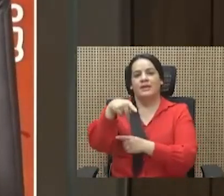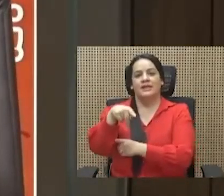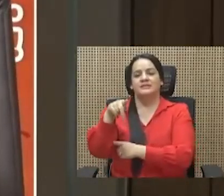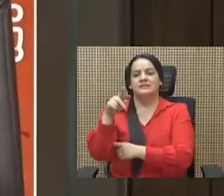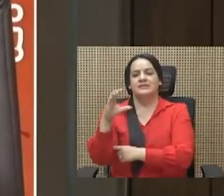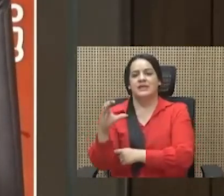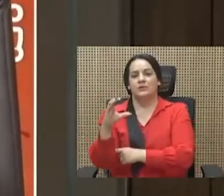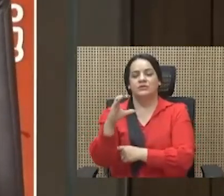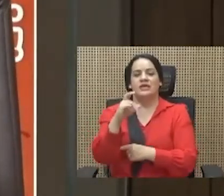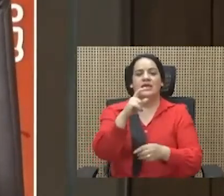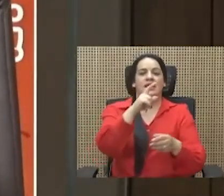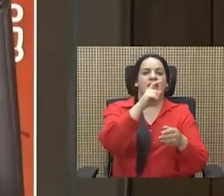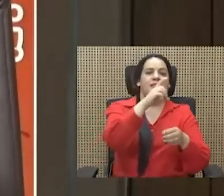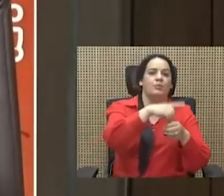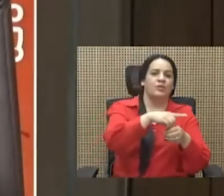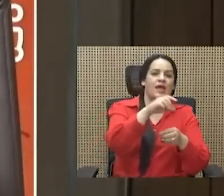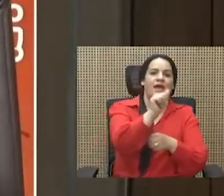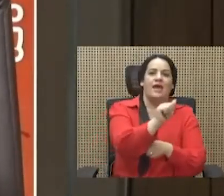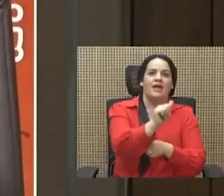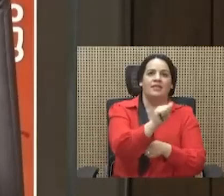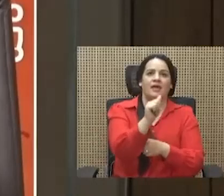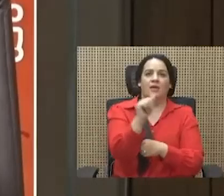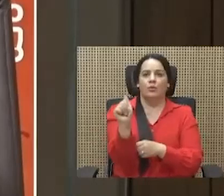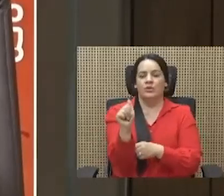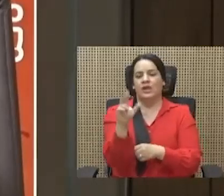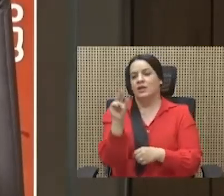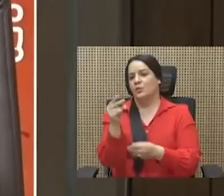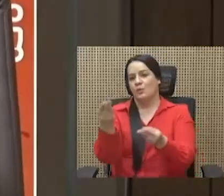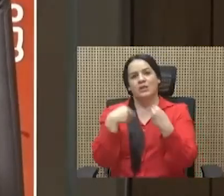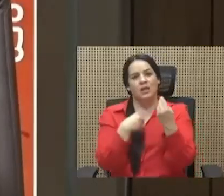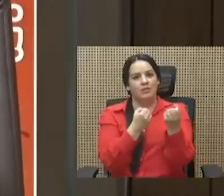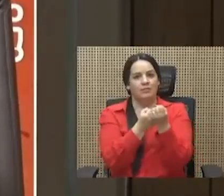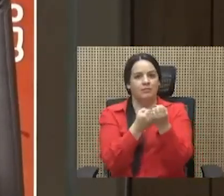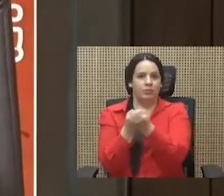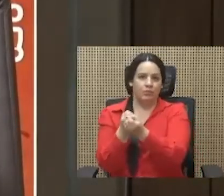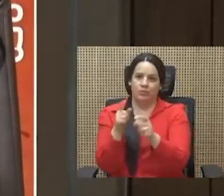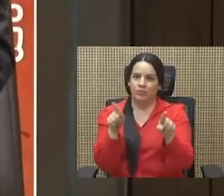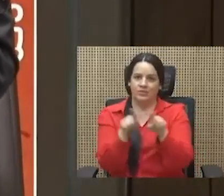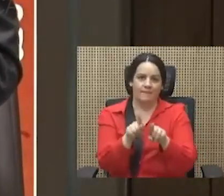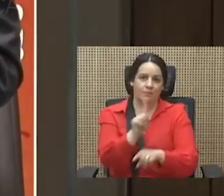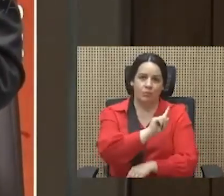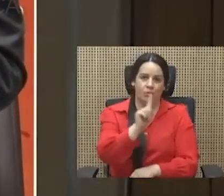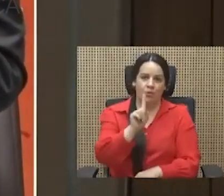tampoco me dieron pelota, ¿verdad? Y